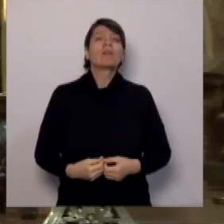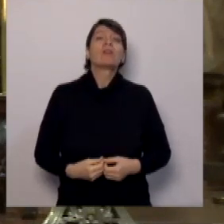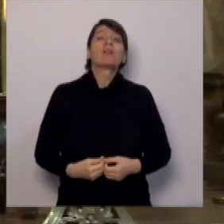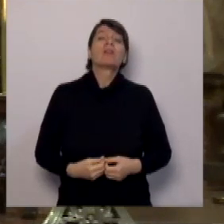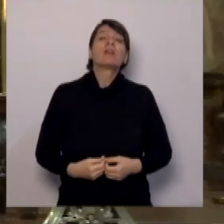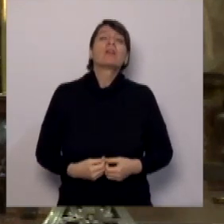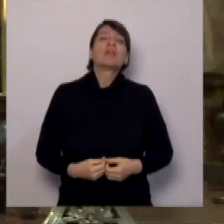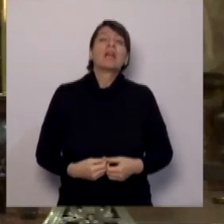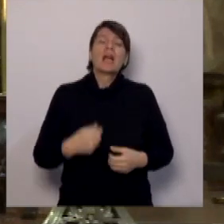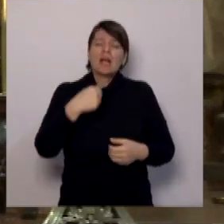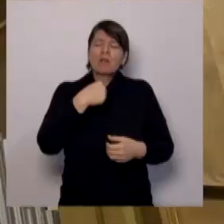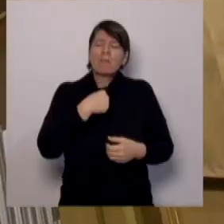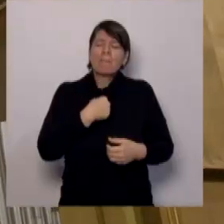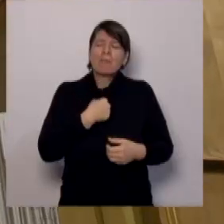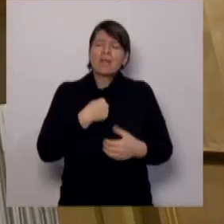en mi